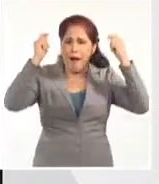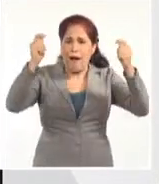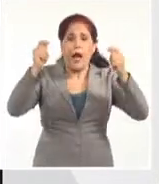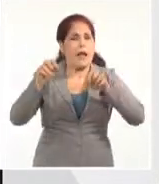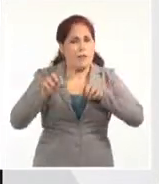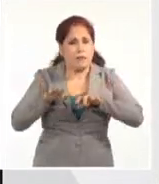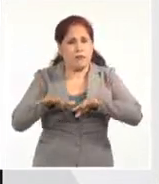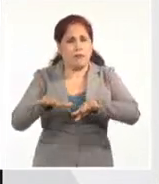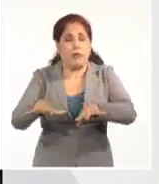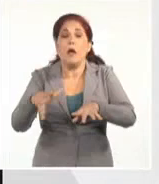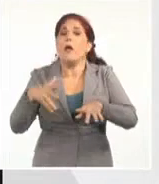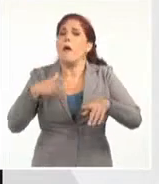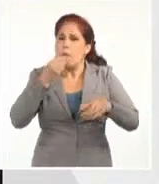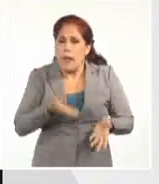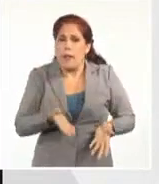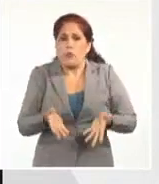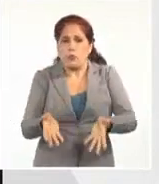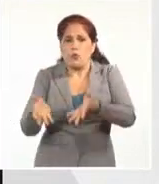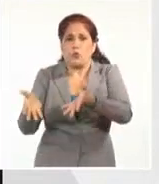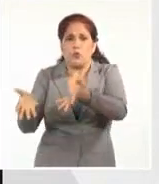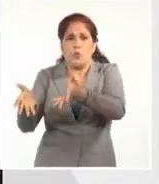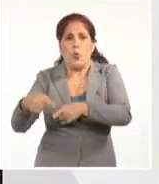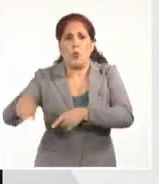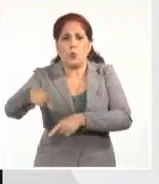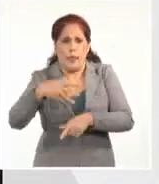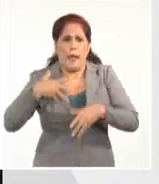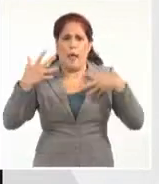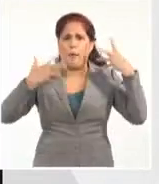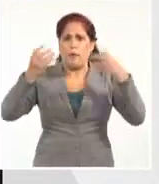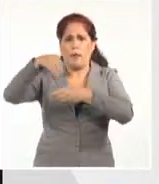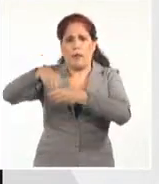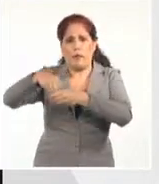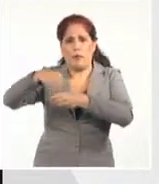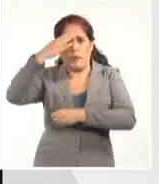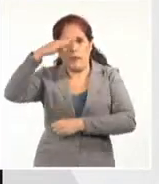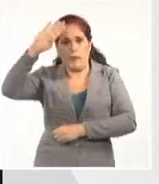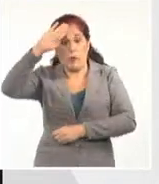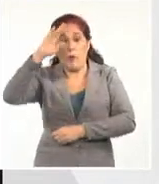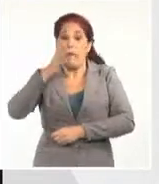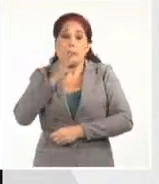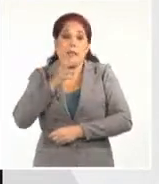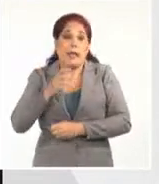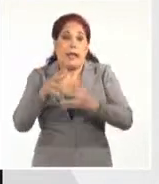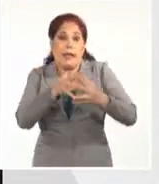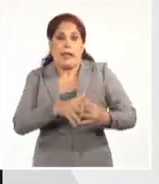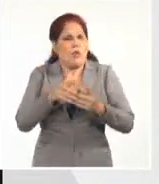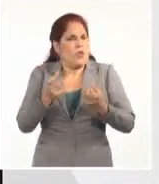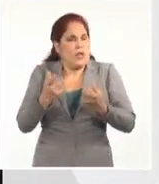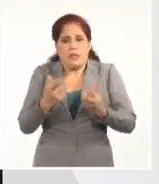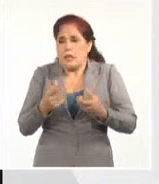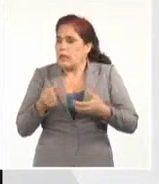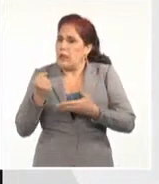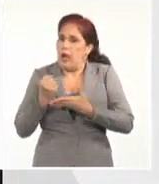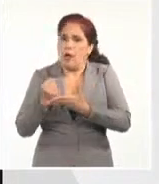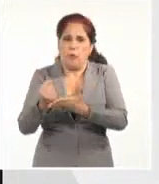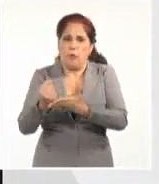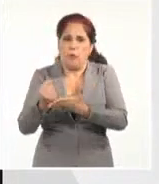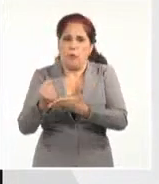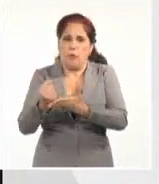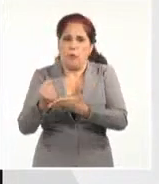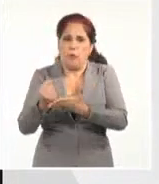mirar está a punto de llegar por partes de los eeuu y lo único es necesario que la gente salga a la calle y todo esto bueno